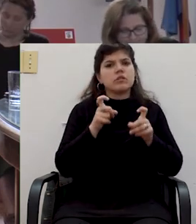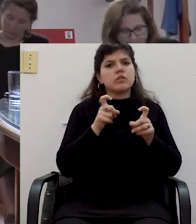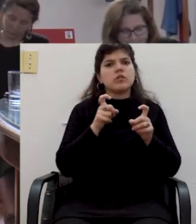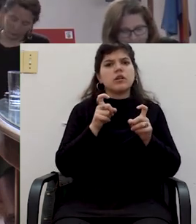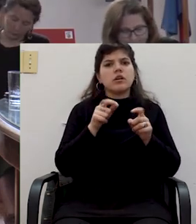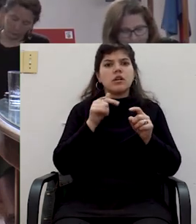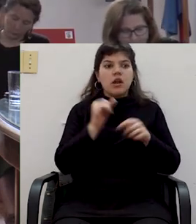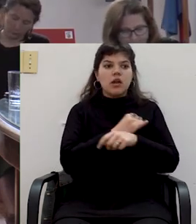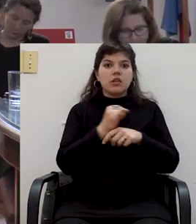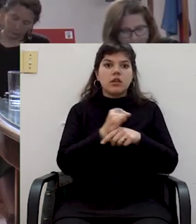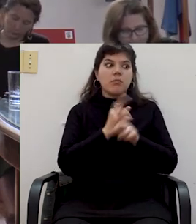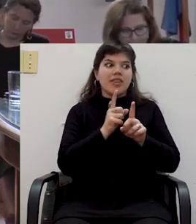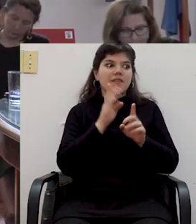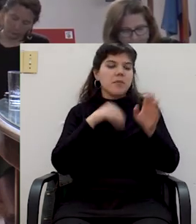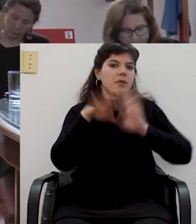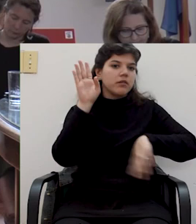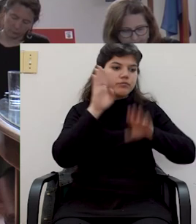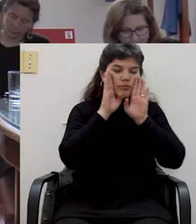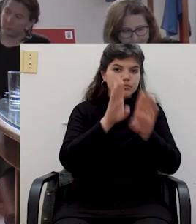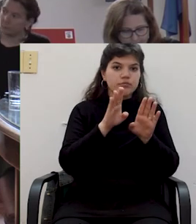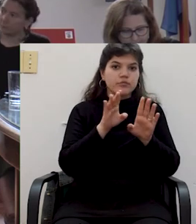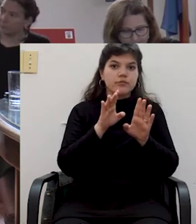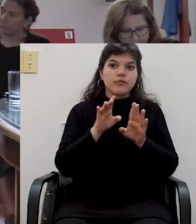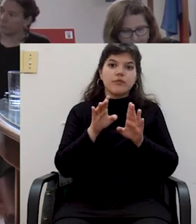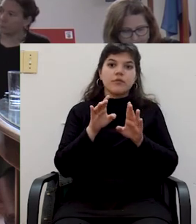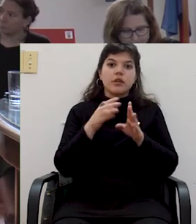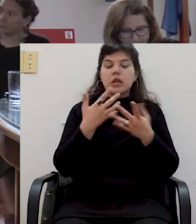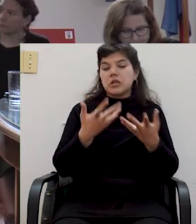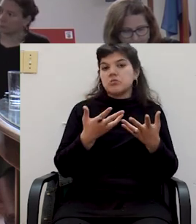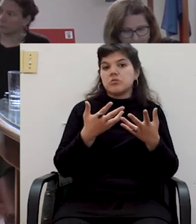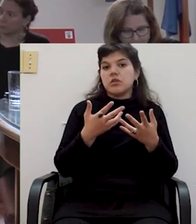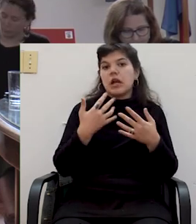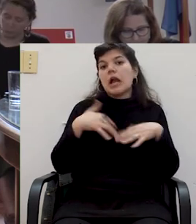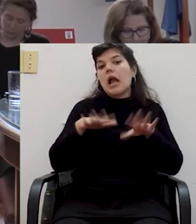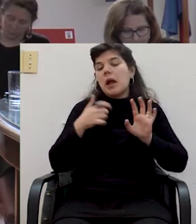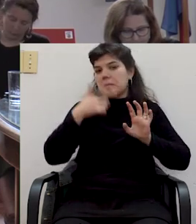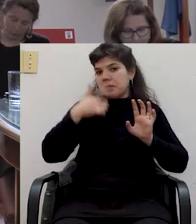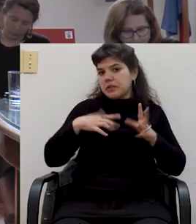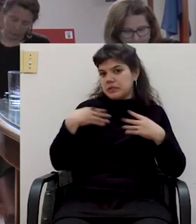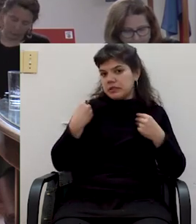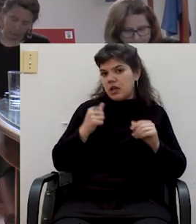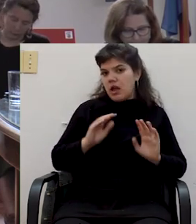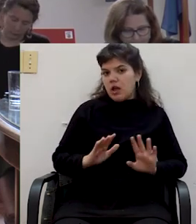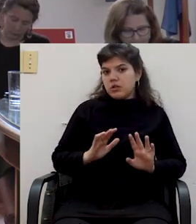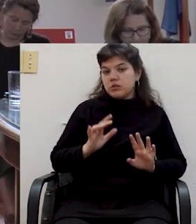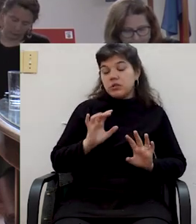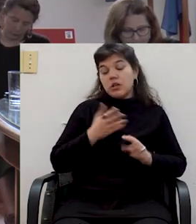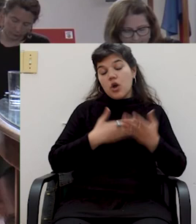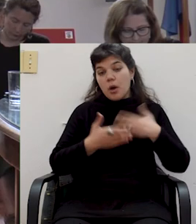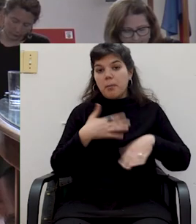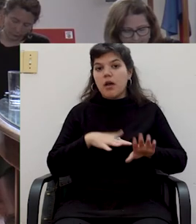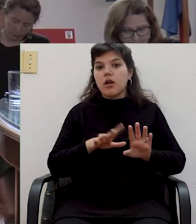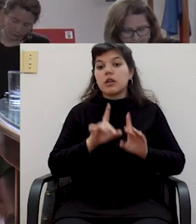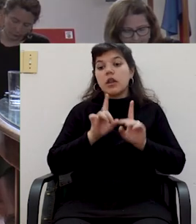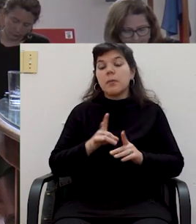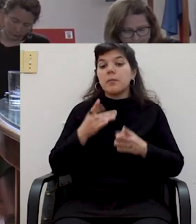que institucionalmente tenemos que hacer tanto. Bueno, es capaz una impresión que la comparto.